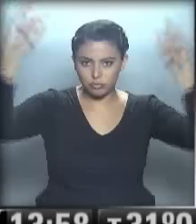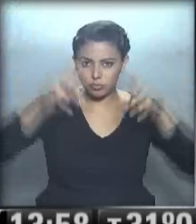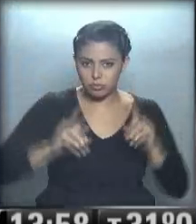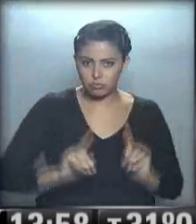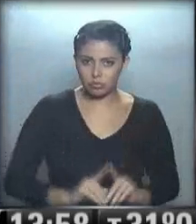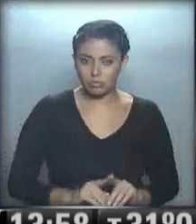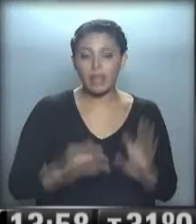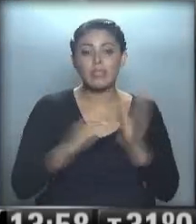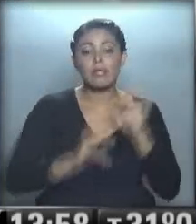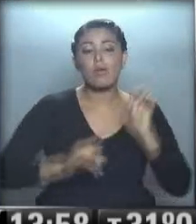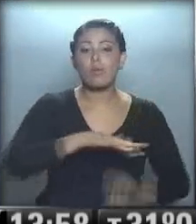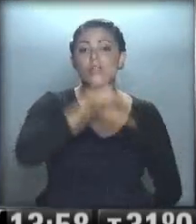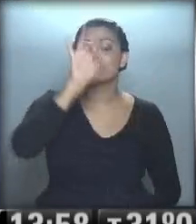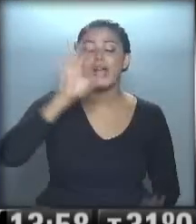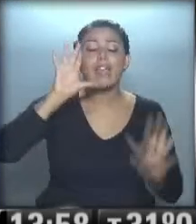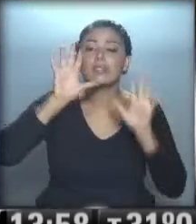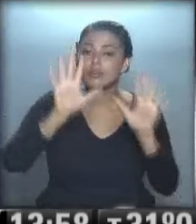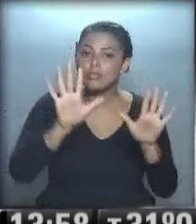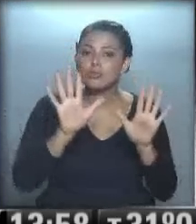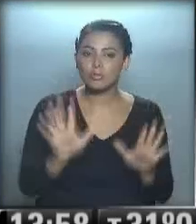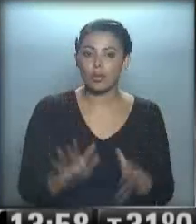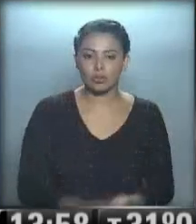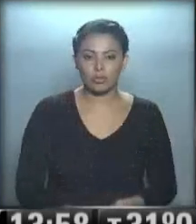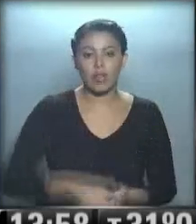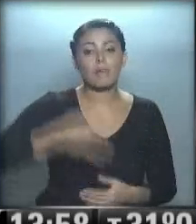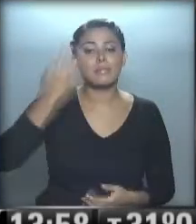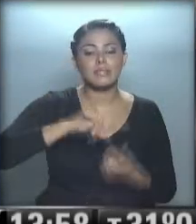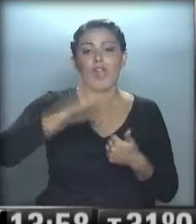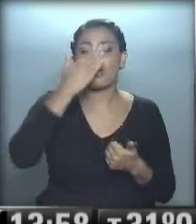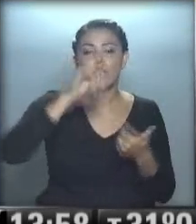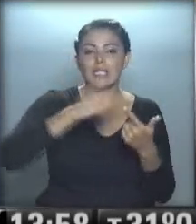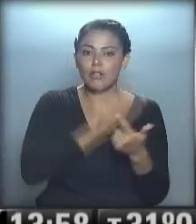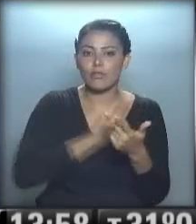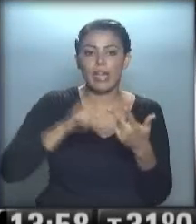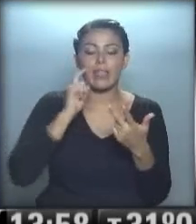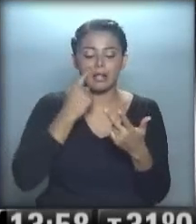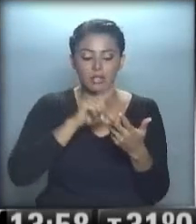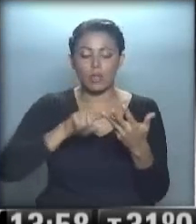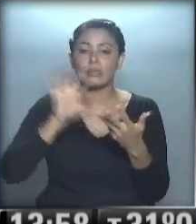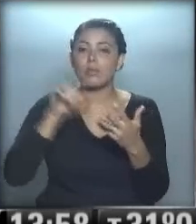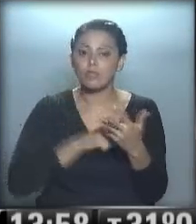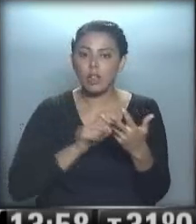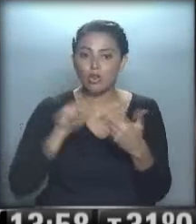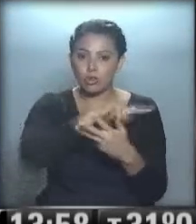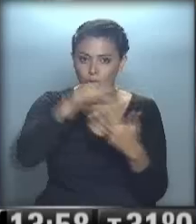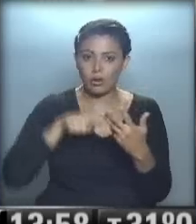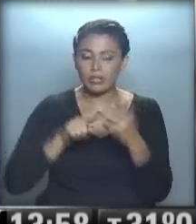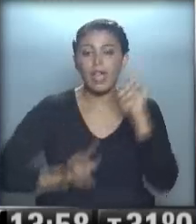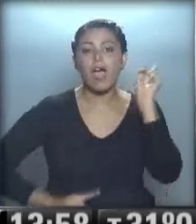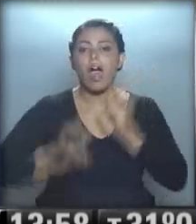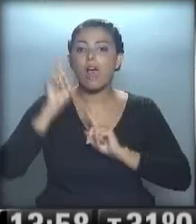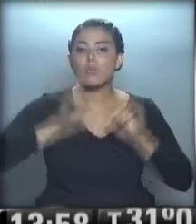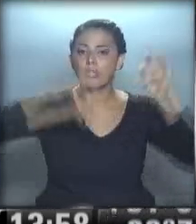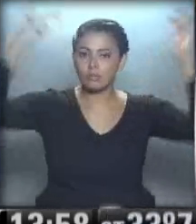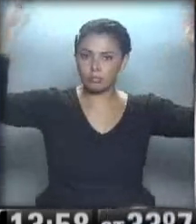van a ser aisladas, pero atención, porque en especial Córdoba, Santa Fe, Entre Ríos, norte de Buenos Aires, alguna de